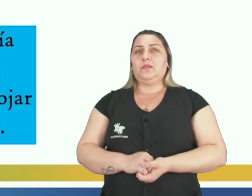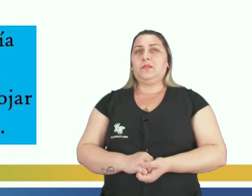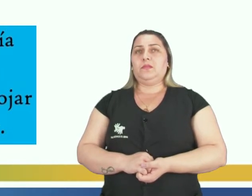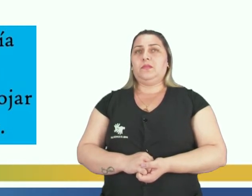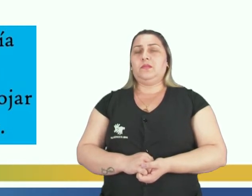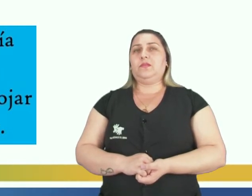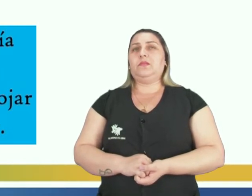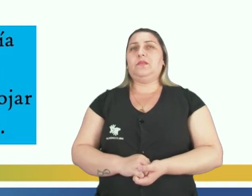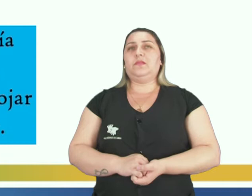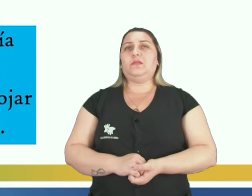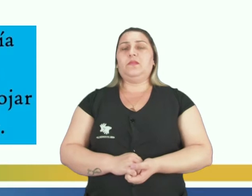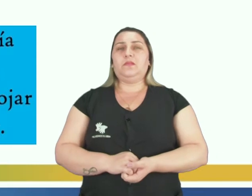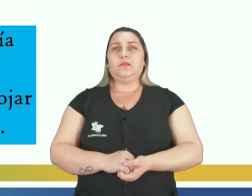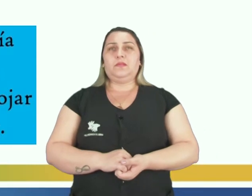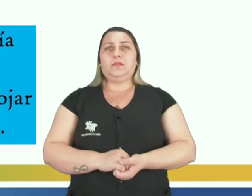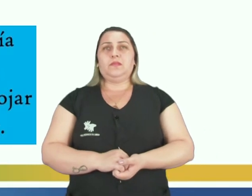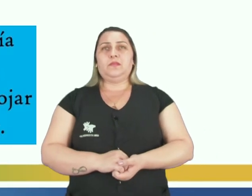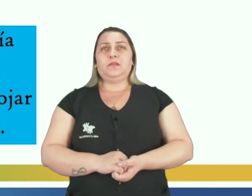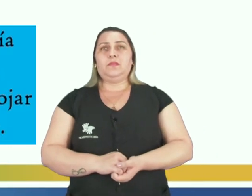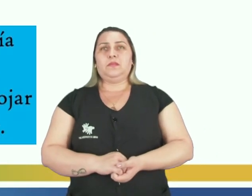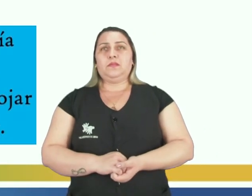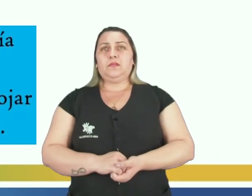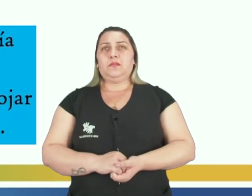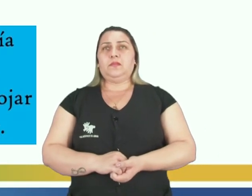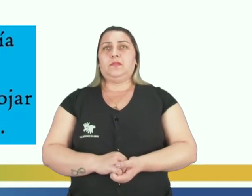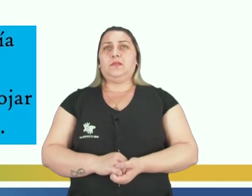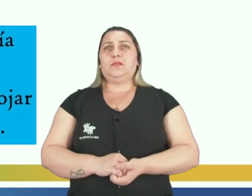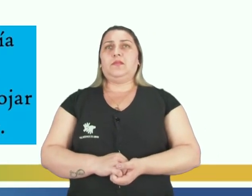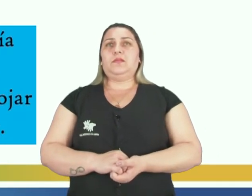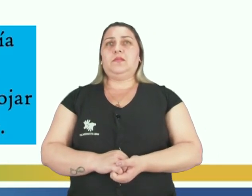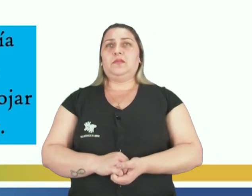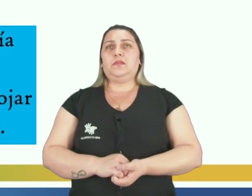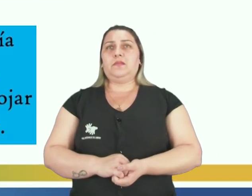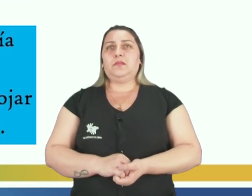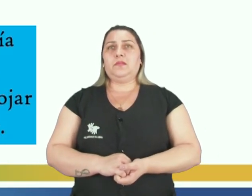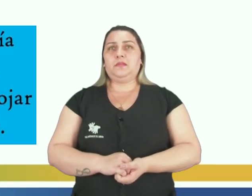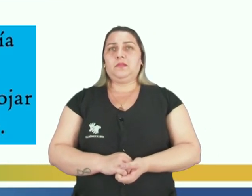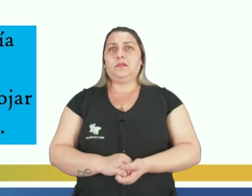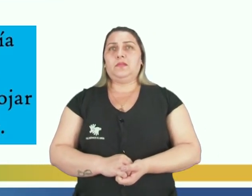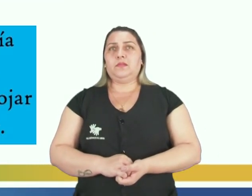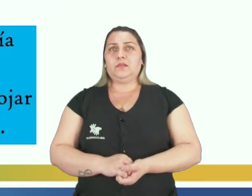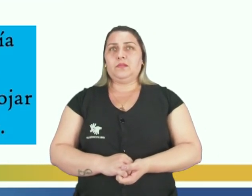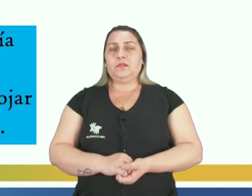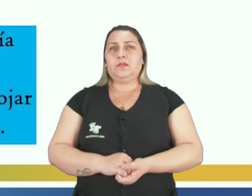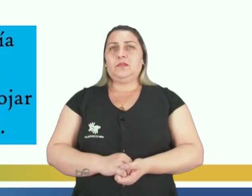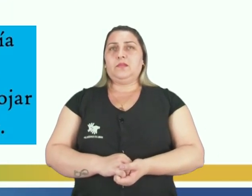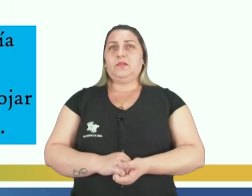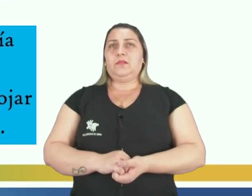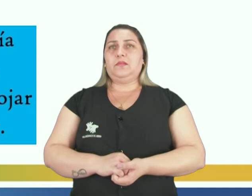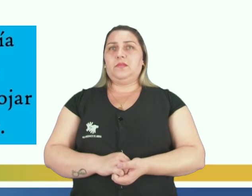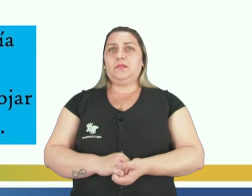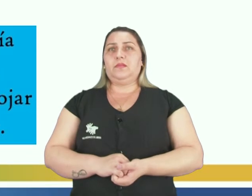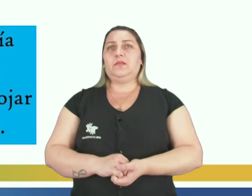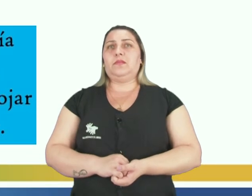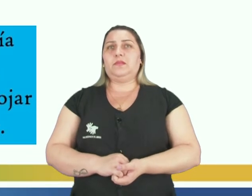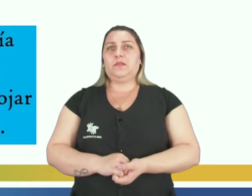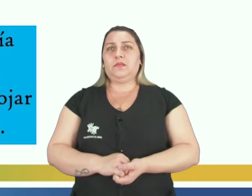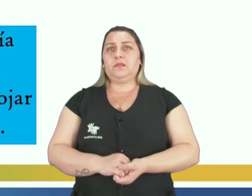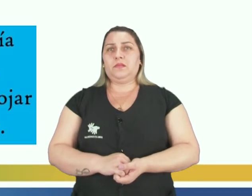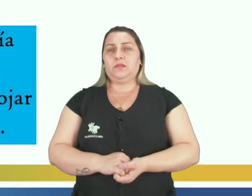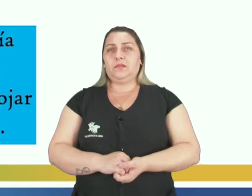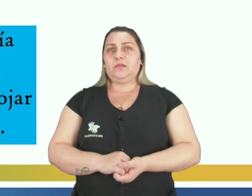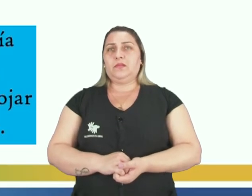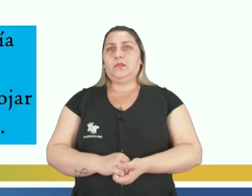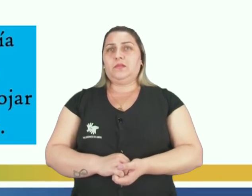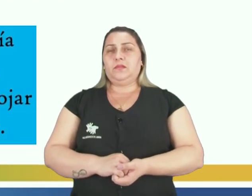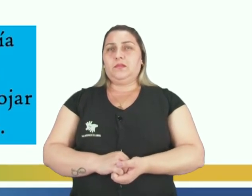el jeísmo yo digo, llueve todo el día, llueve sin cesar. Lluvia deja de mojar